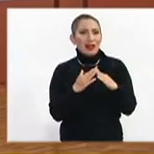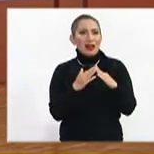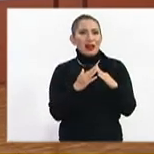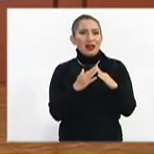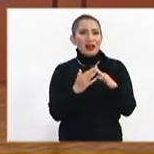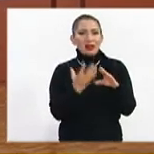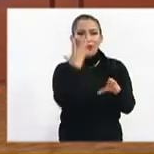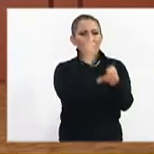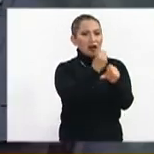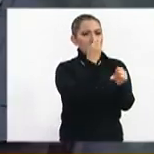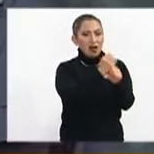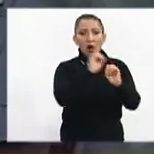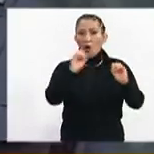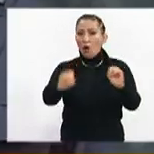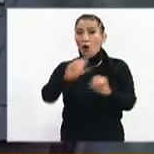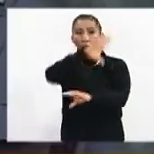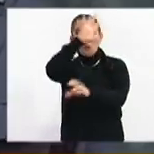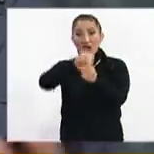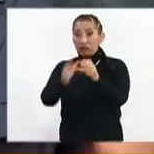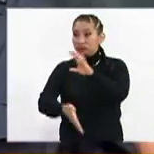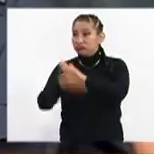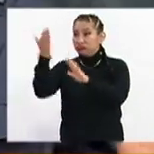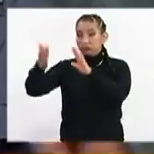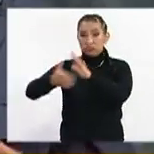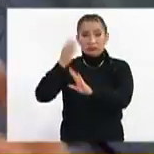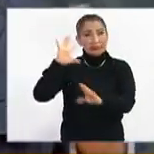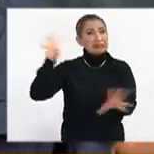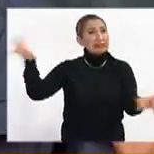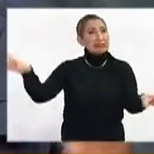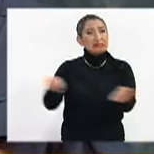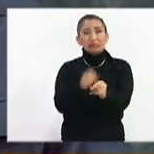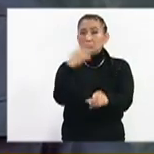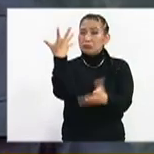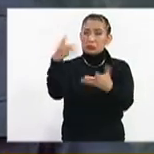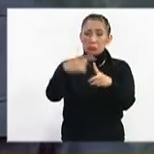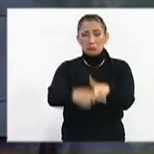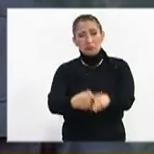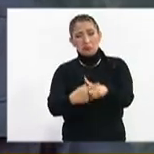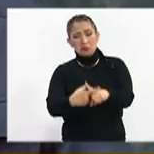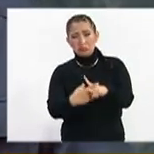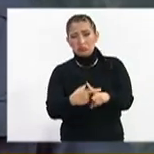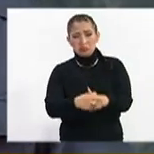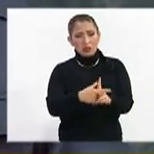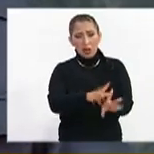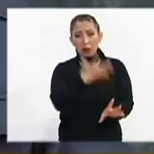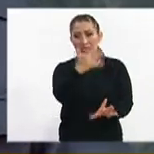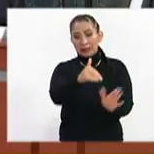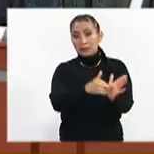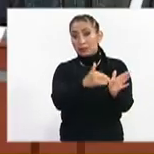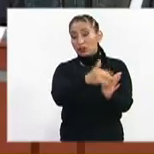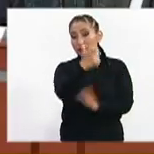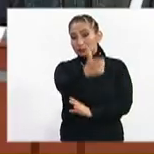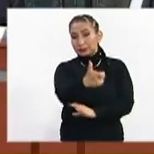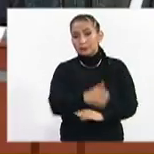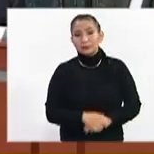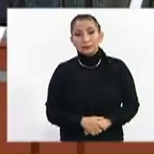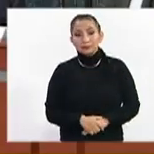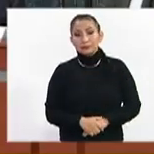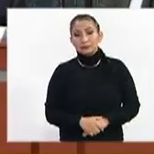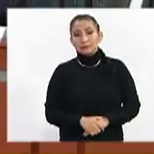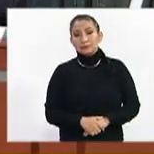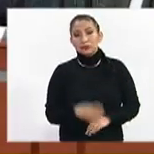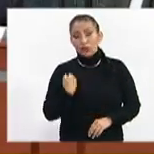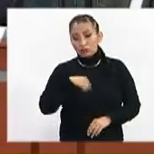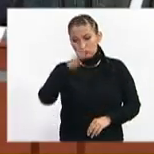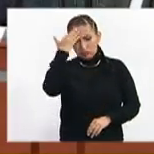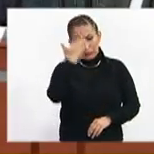para reconstrucción total o parcial, en una cifra estimada y preliminar del orden de 10,000 millones de pesos.